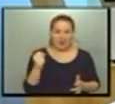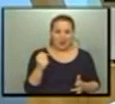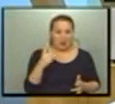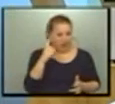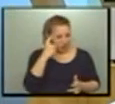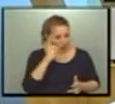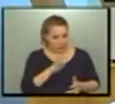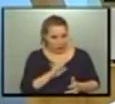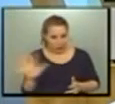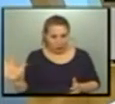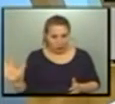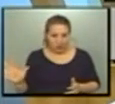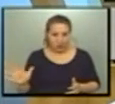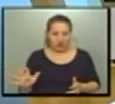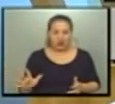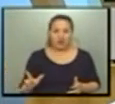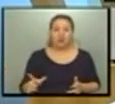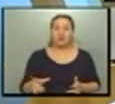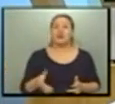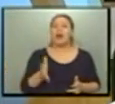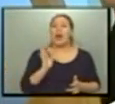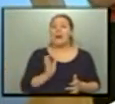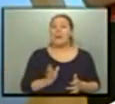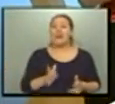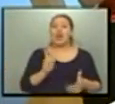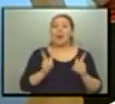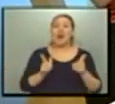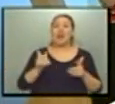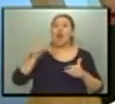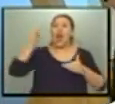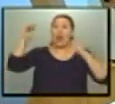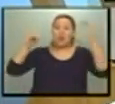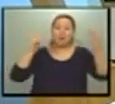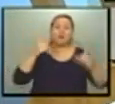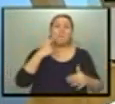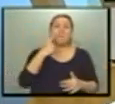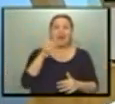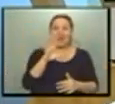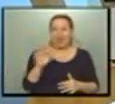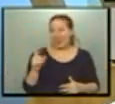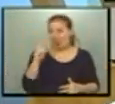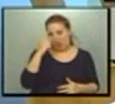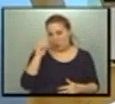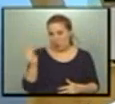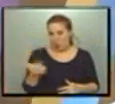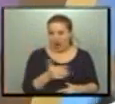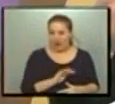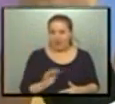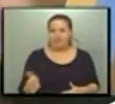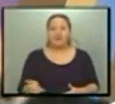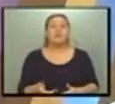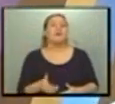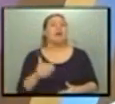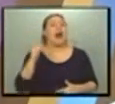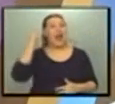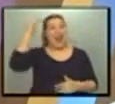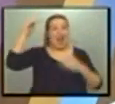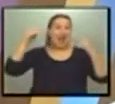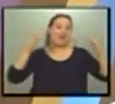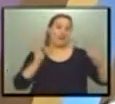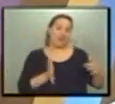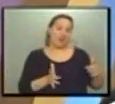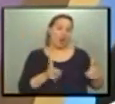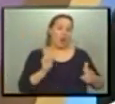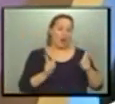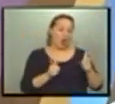Una locura. Aparte, y el jean de un adulto, 1.500, digamos, no hay relación con la diferencia. No, aparte, a vos como adulto, el jean te dura años y años.